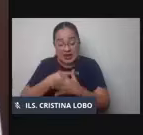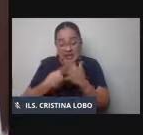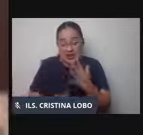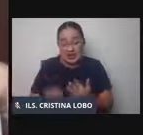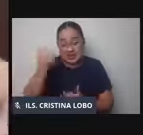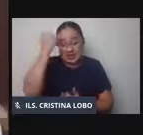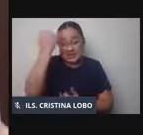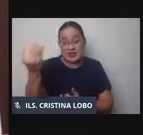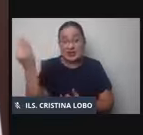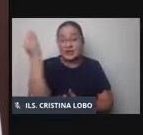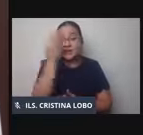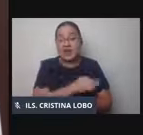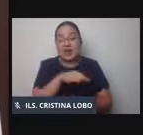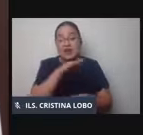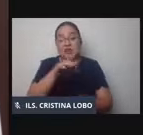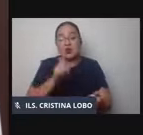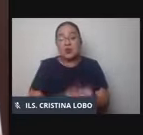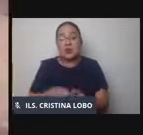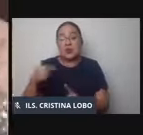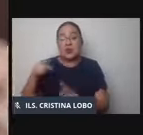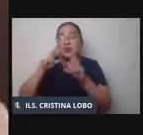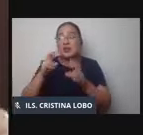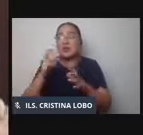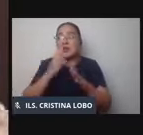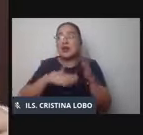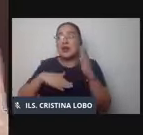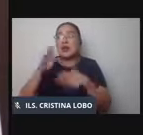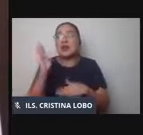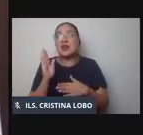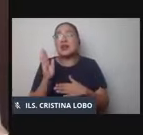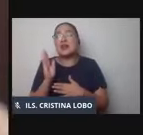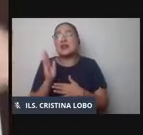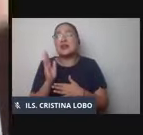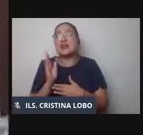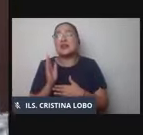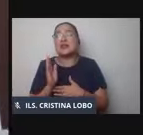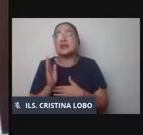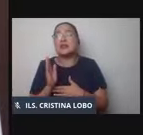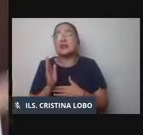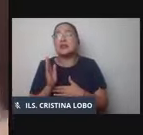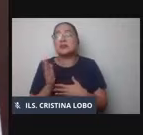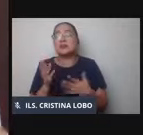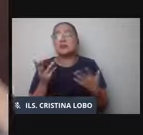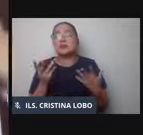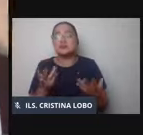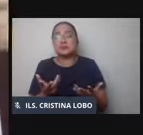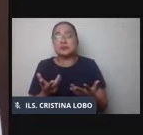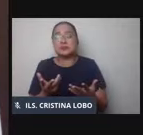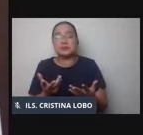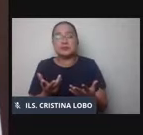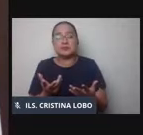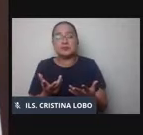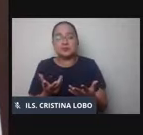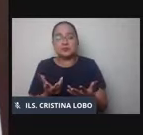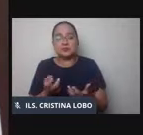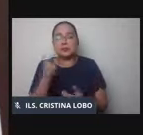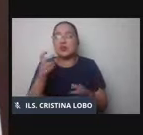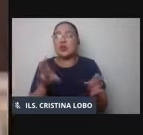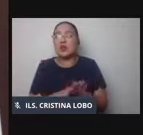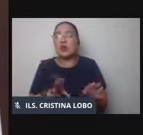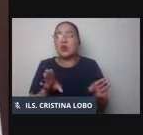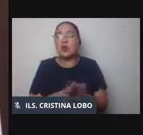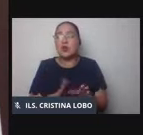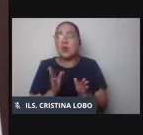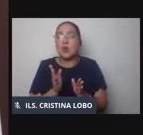mitificaciones del éxito, ojo, la mitificación del éxito